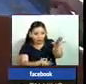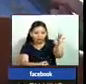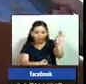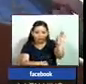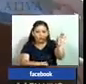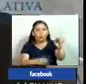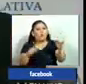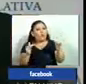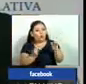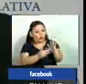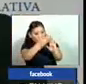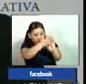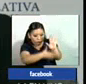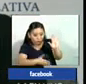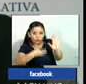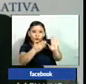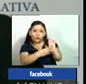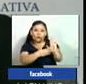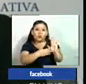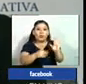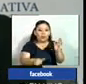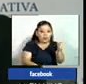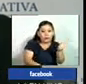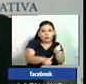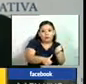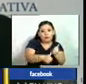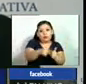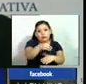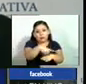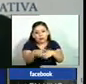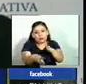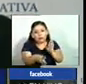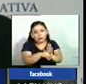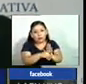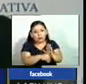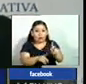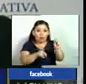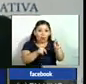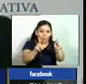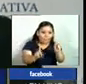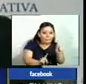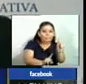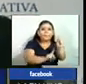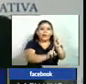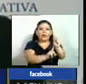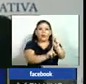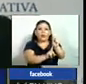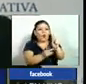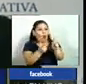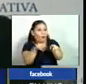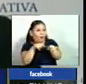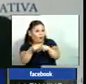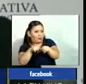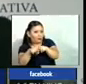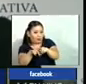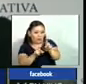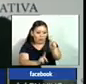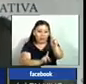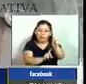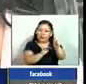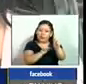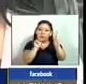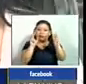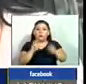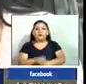se incorpore el diputado suplente correspondiente a cada propietario en la manera en que compitió este punto es muy